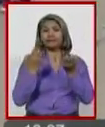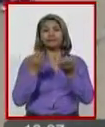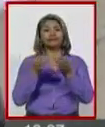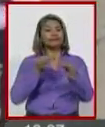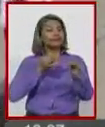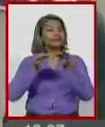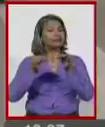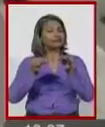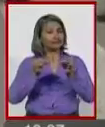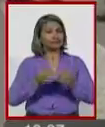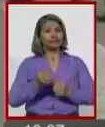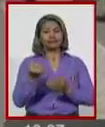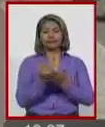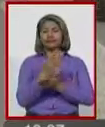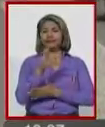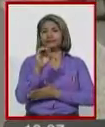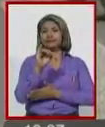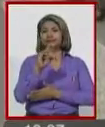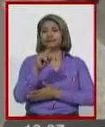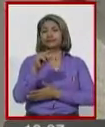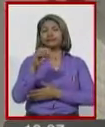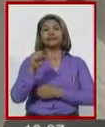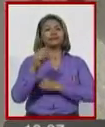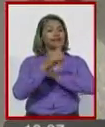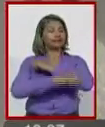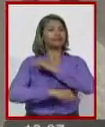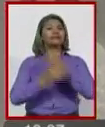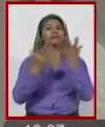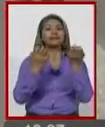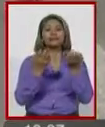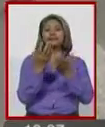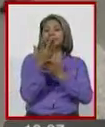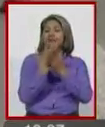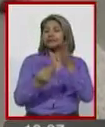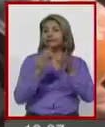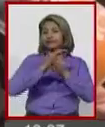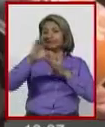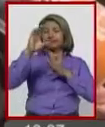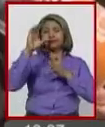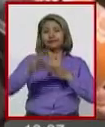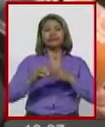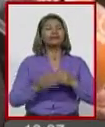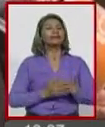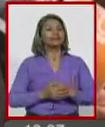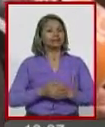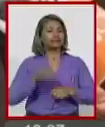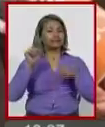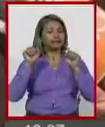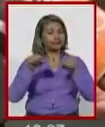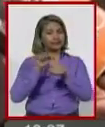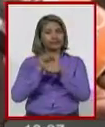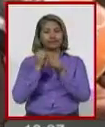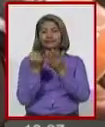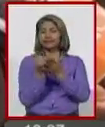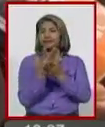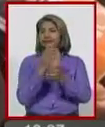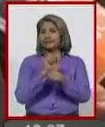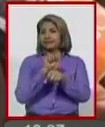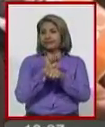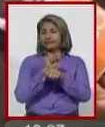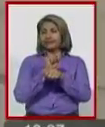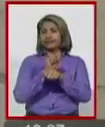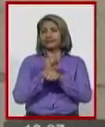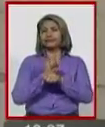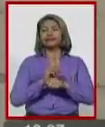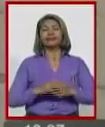la socialización del nuevo código de sistema penal. Queremos la anulación total y que se pueda trabajar un nuevo código de